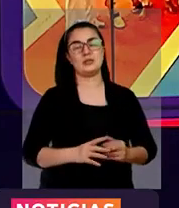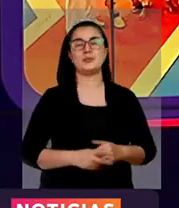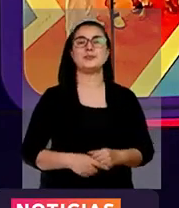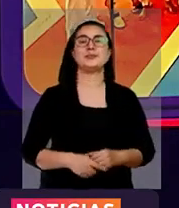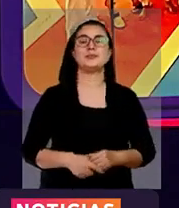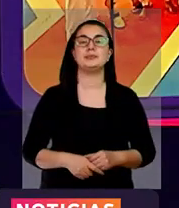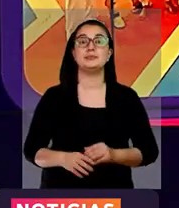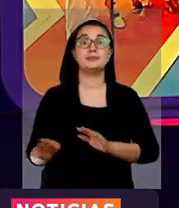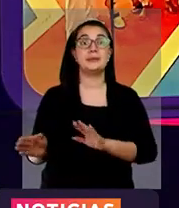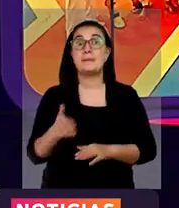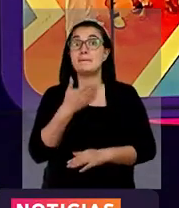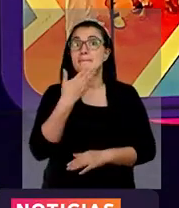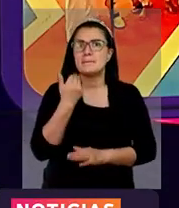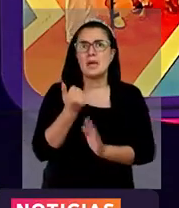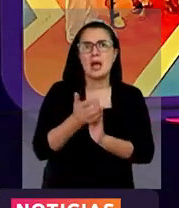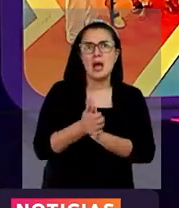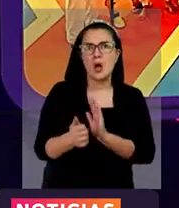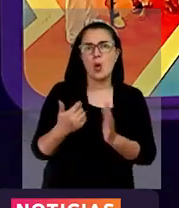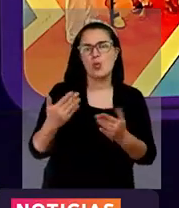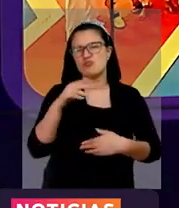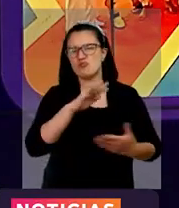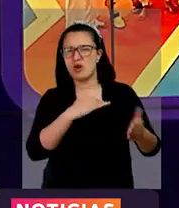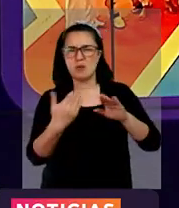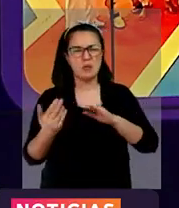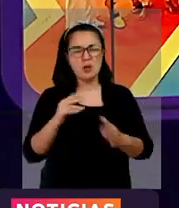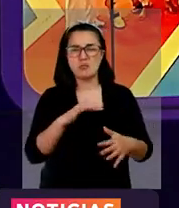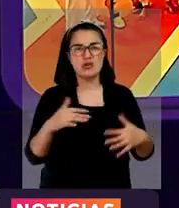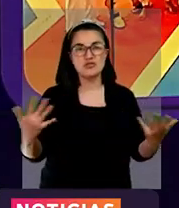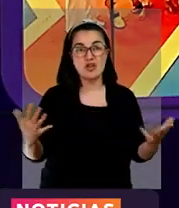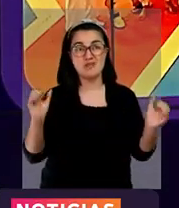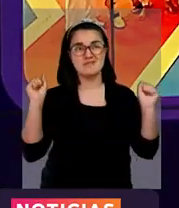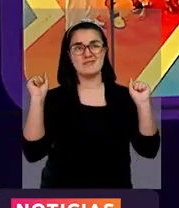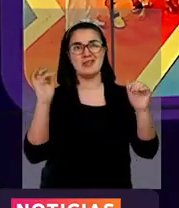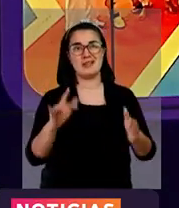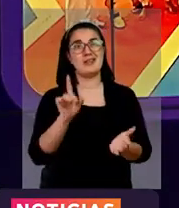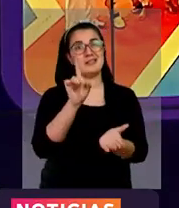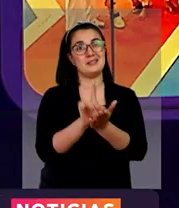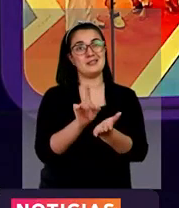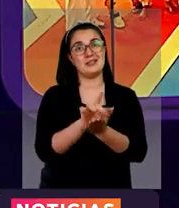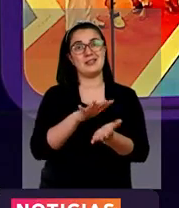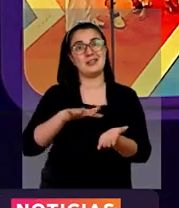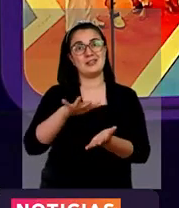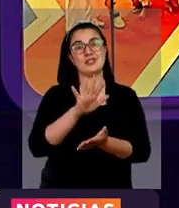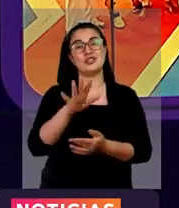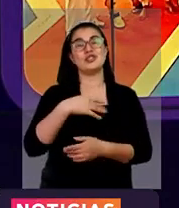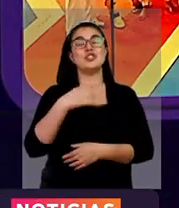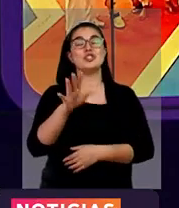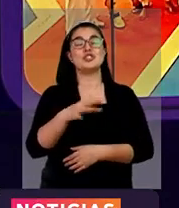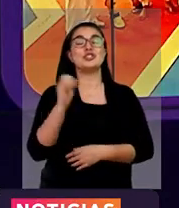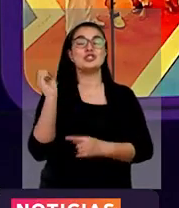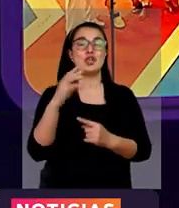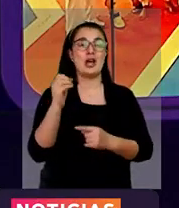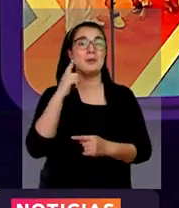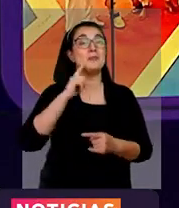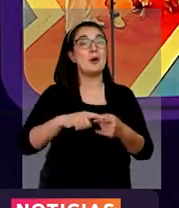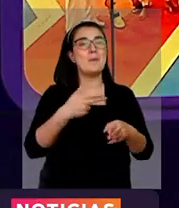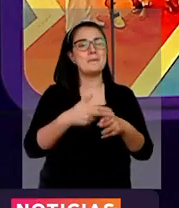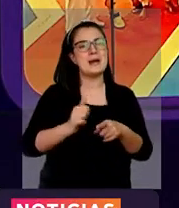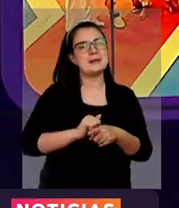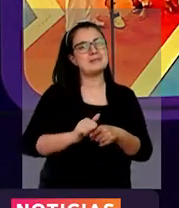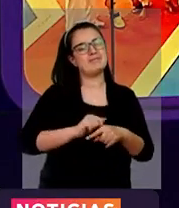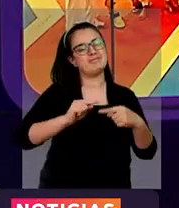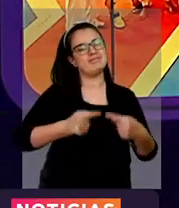Los mejores talentos del Taekwondo se concentrarán en el Centro de Alto Rendimiento en Altura en Sogamoso, Boyacá, para preparar las próximas